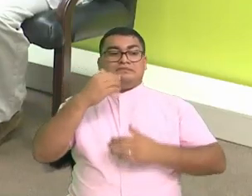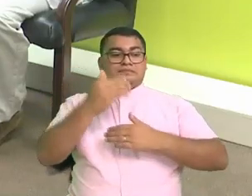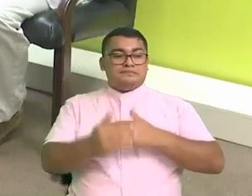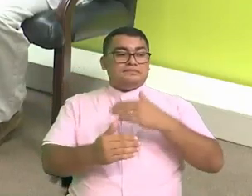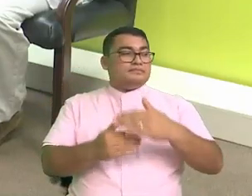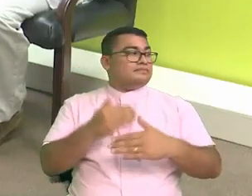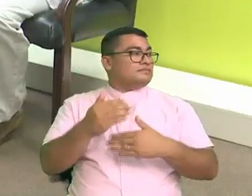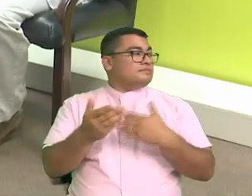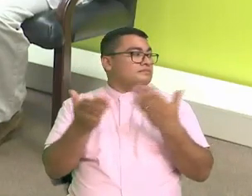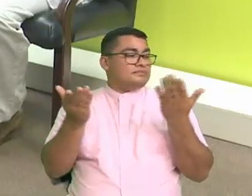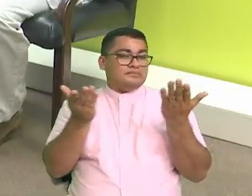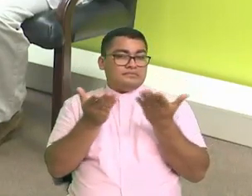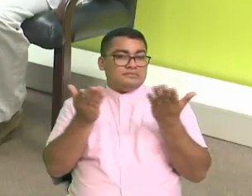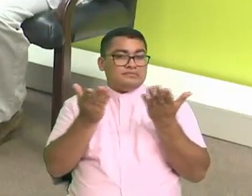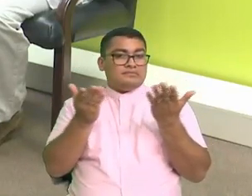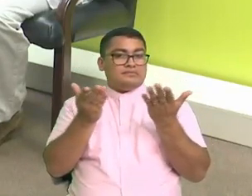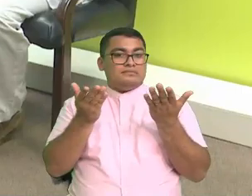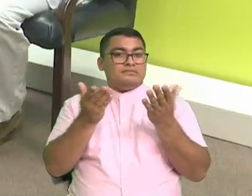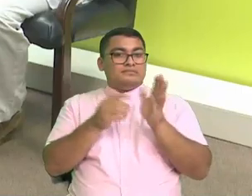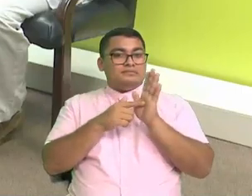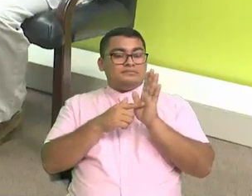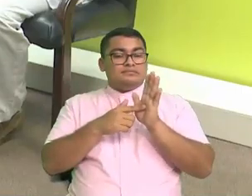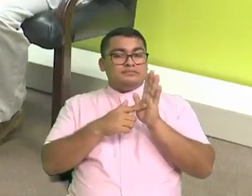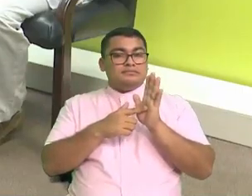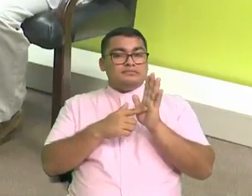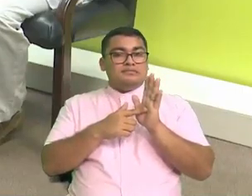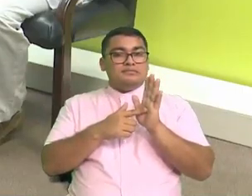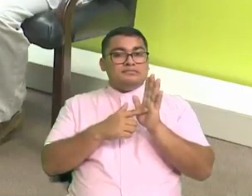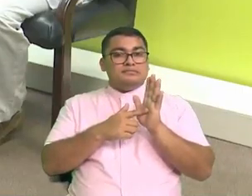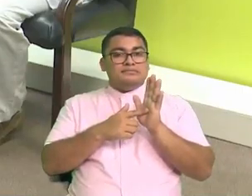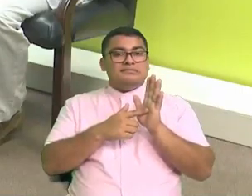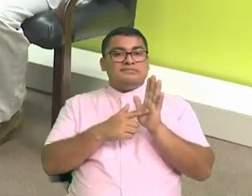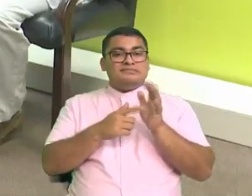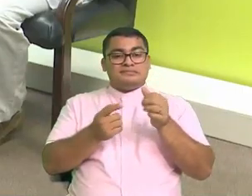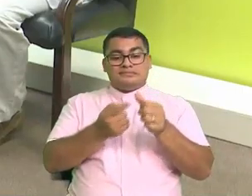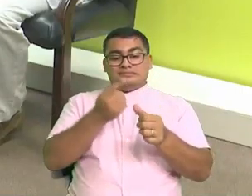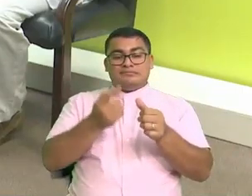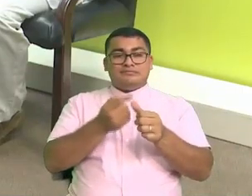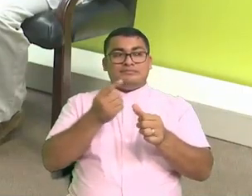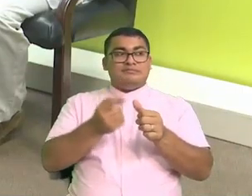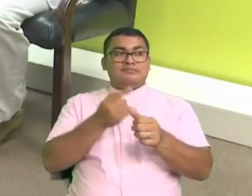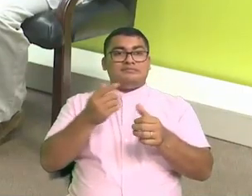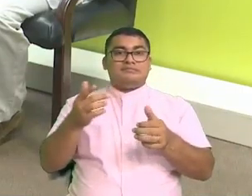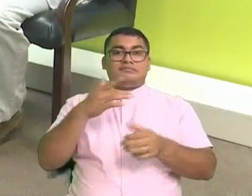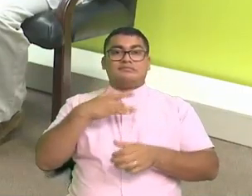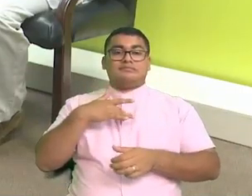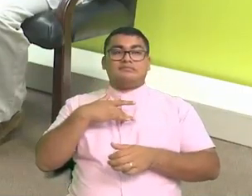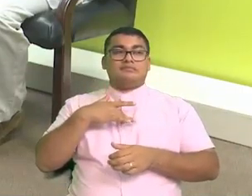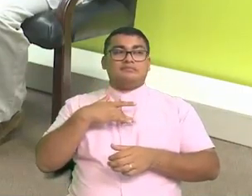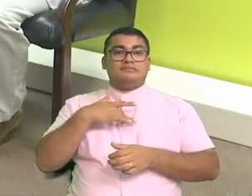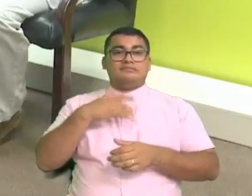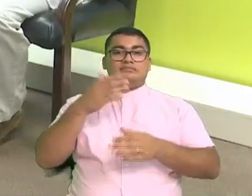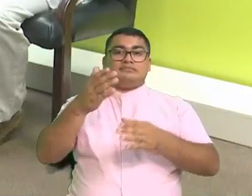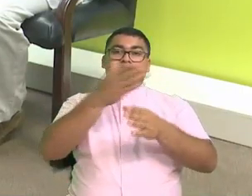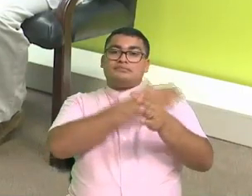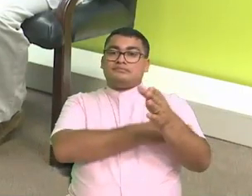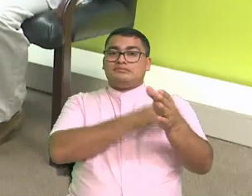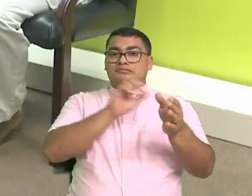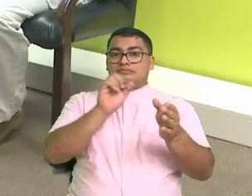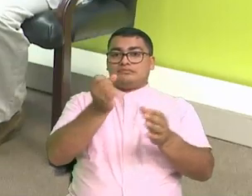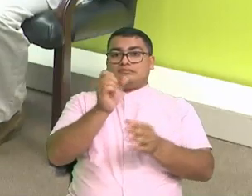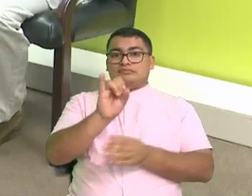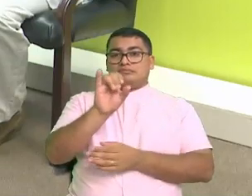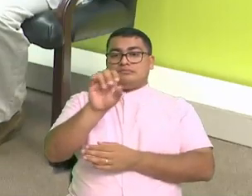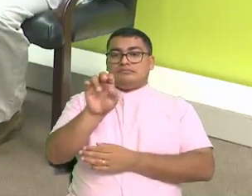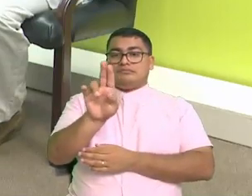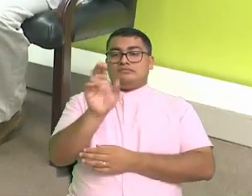¿verdad?, que pasa para que primero tiene que darse lo que es la sinusitis aguda. Aguda